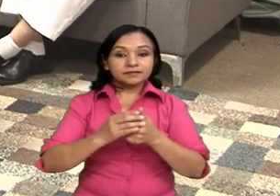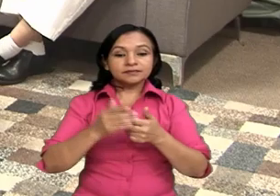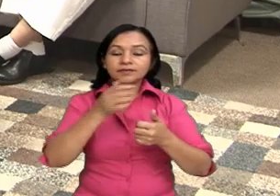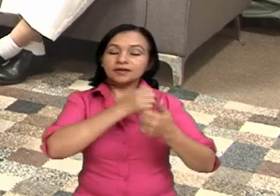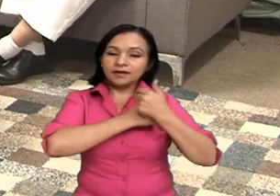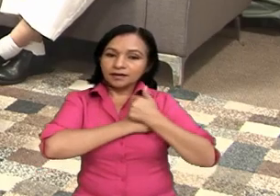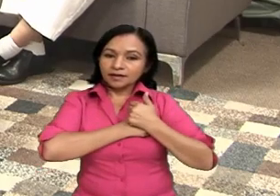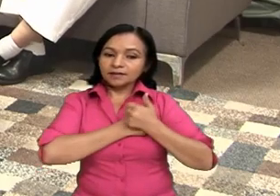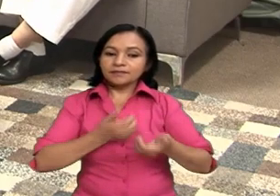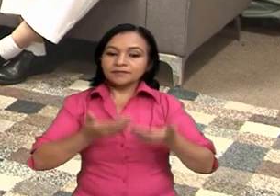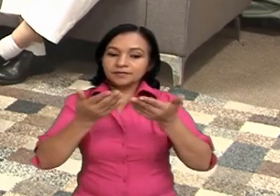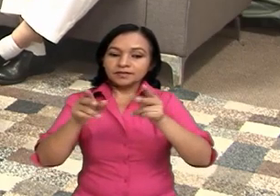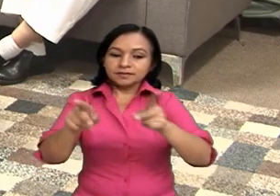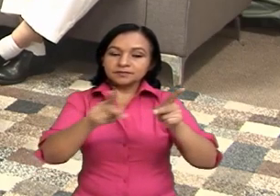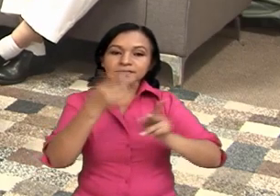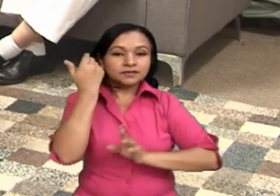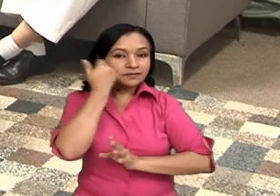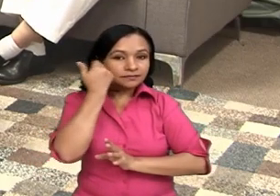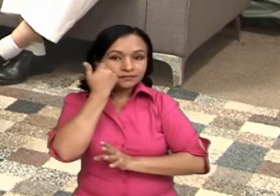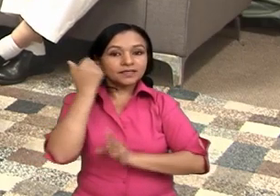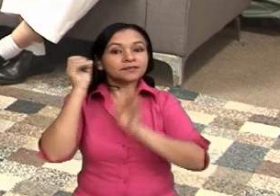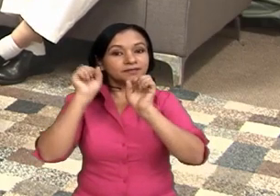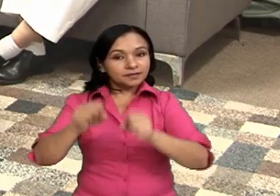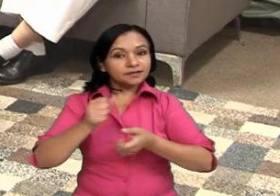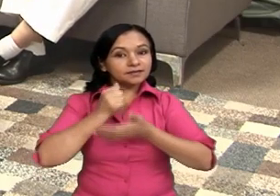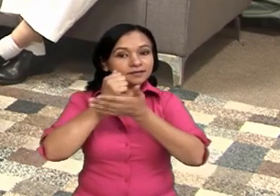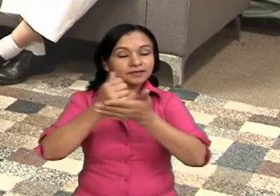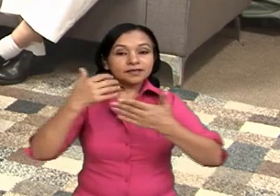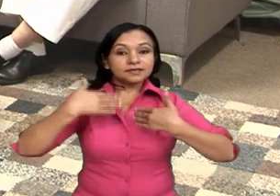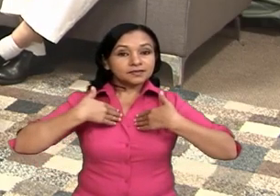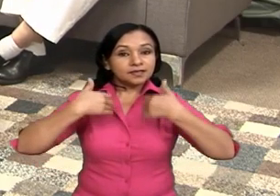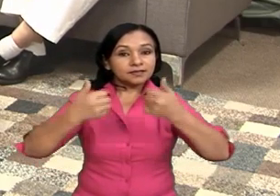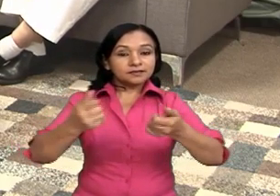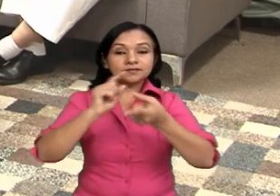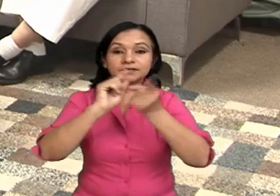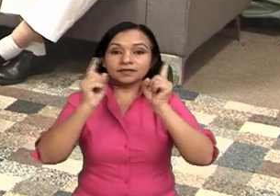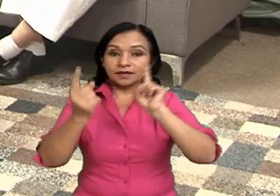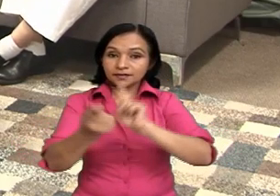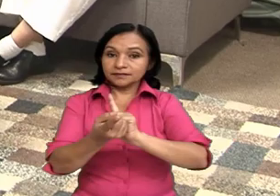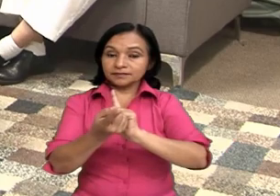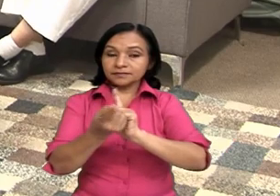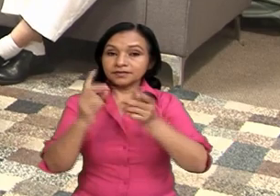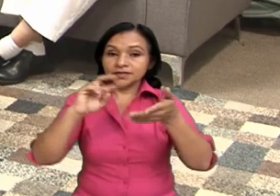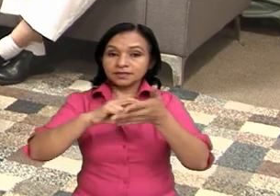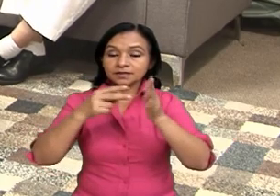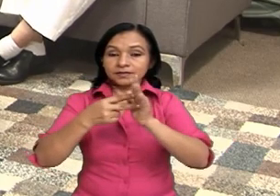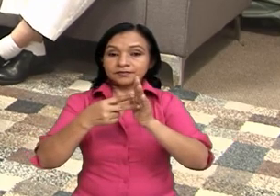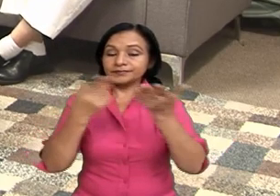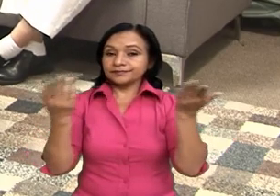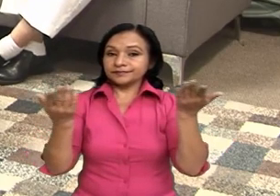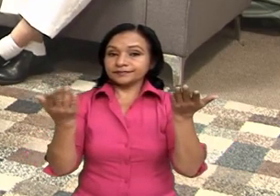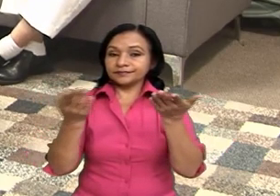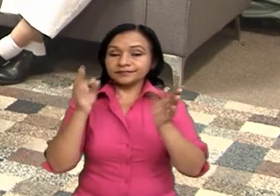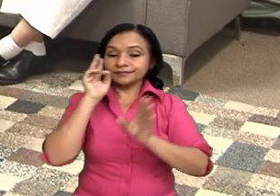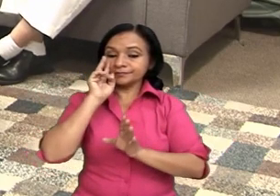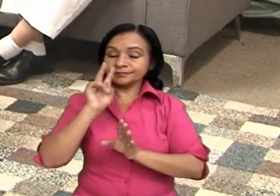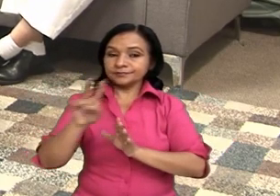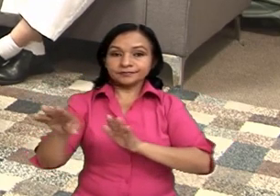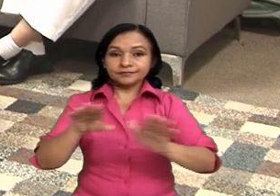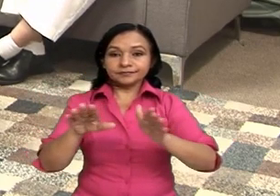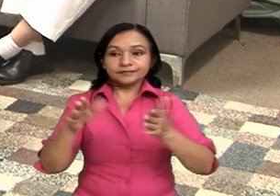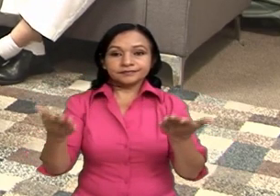amor a ese paciente. Entonces cambia la lógica. Por eso es que nosotros no mirábamos que